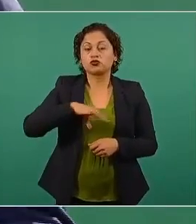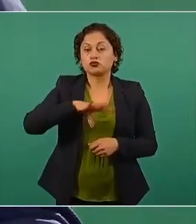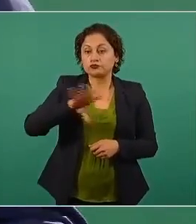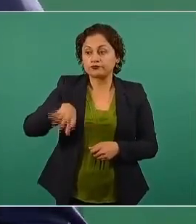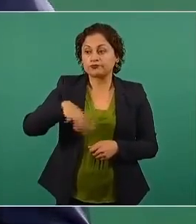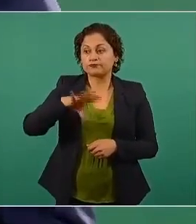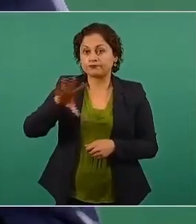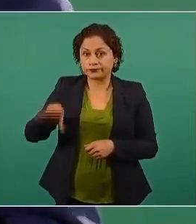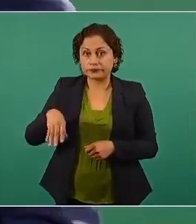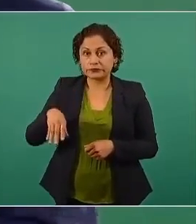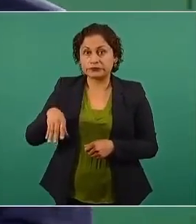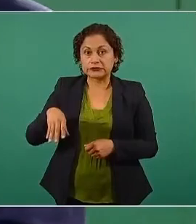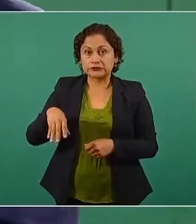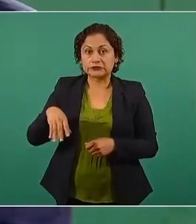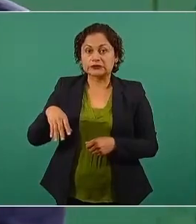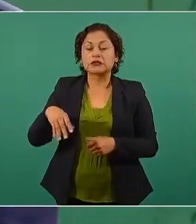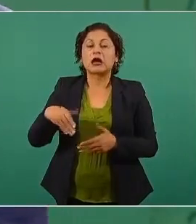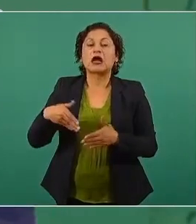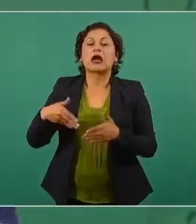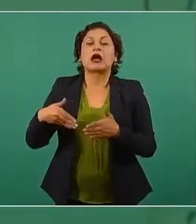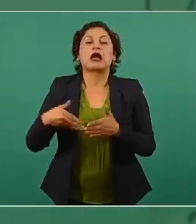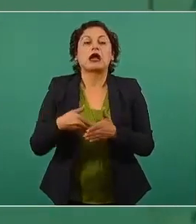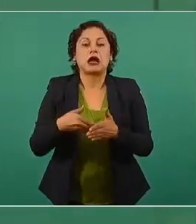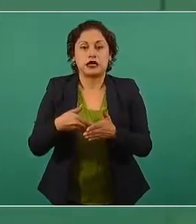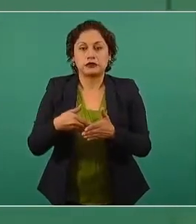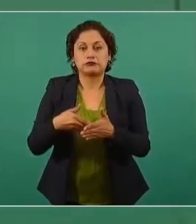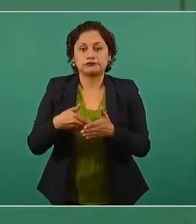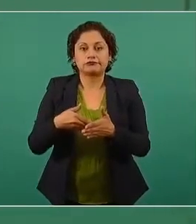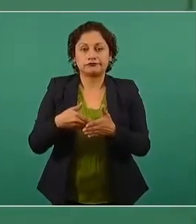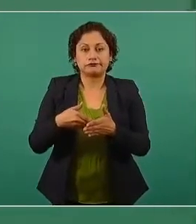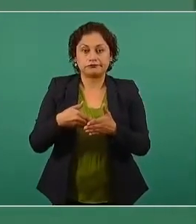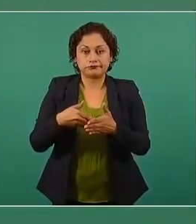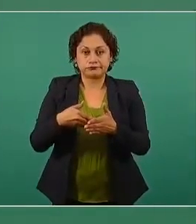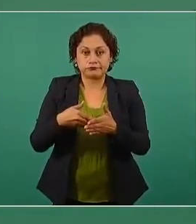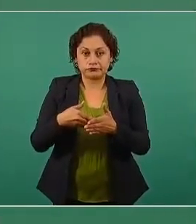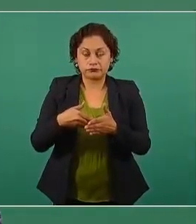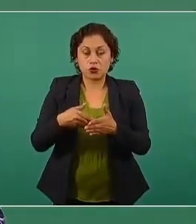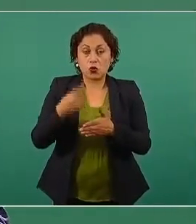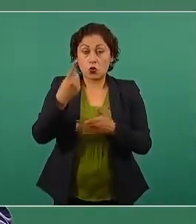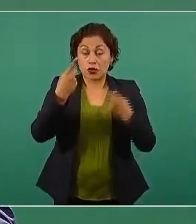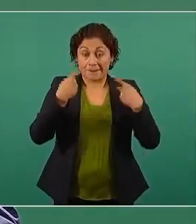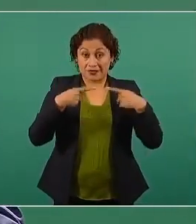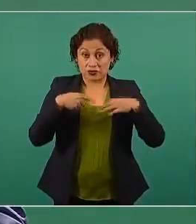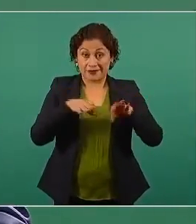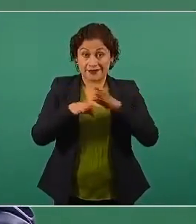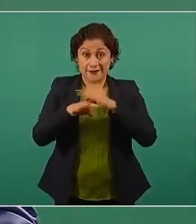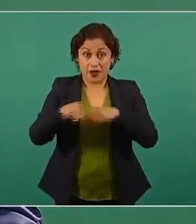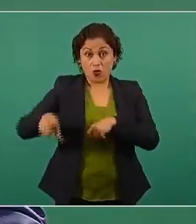y se escapó de milagro uno de los servidores públicos